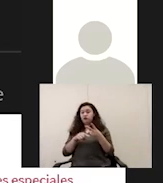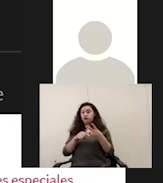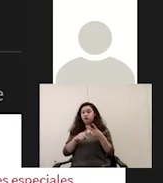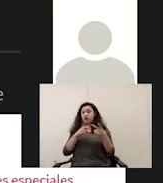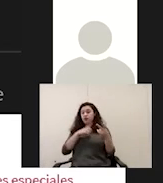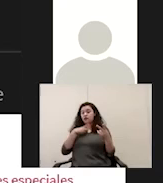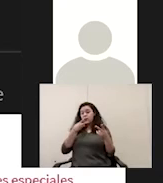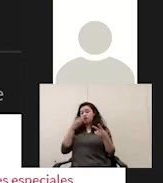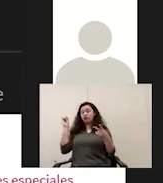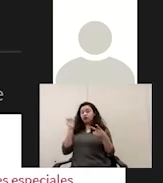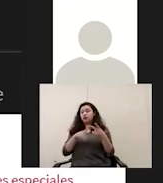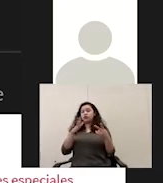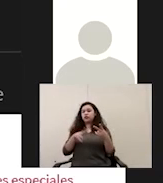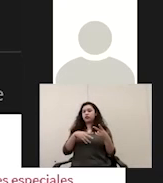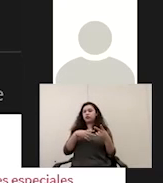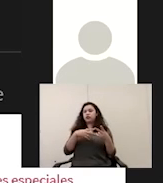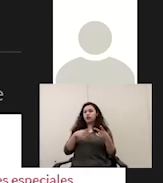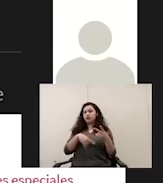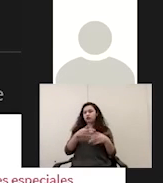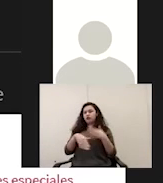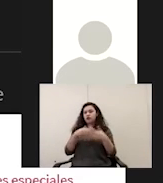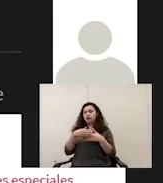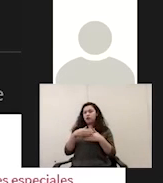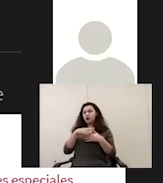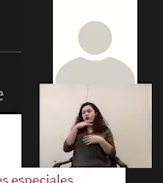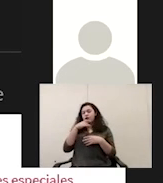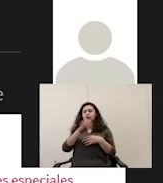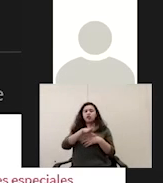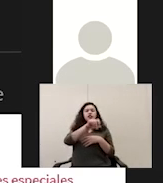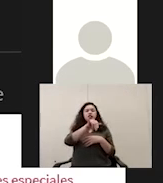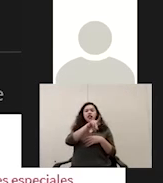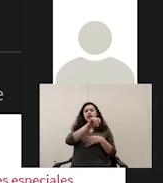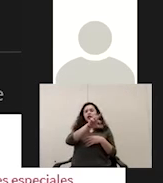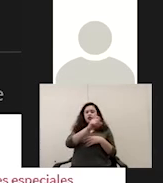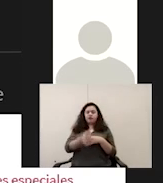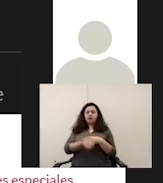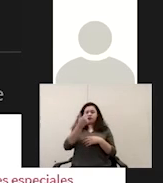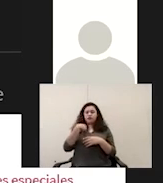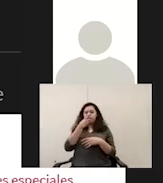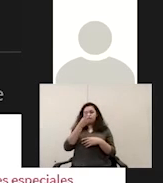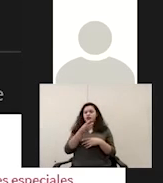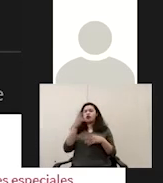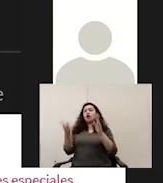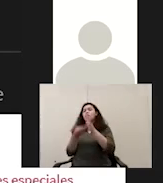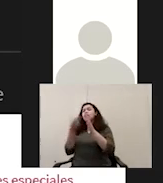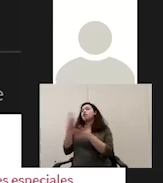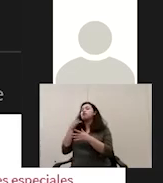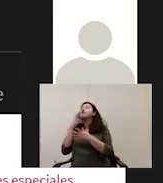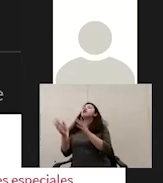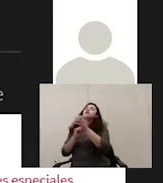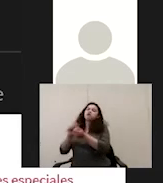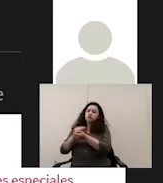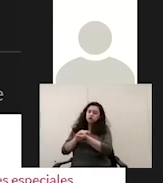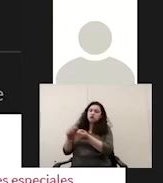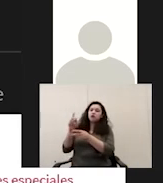desechar en residuos sanitarios, como les mencioné en un principio, y si es un filtro reutilizable, se tendrá que lavar, se tendrá que